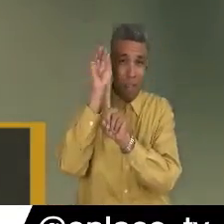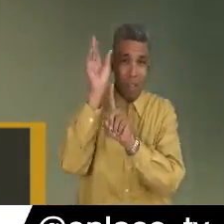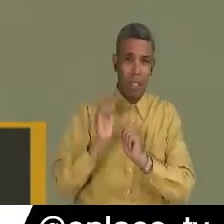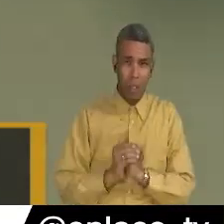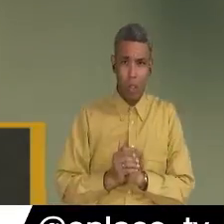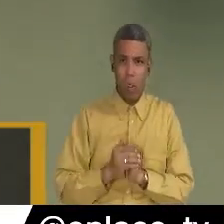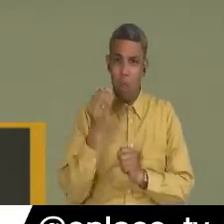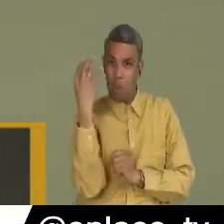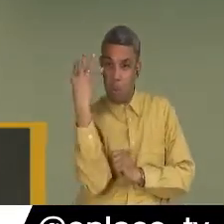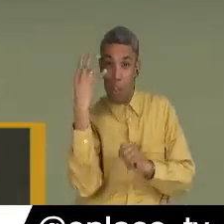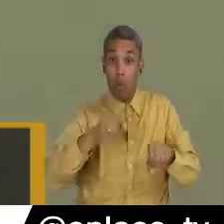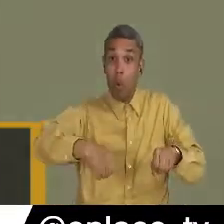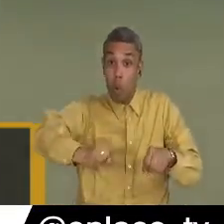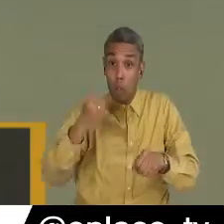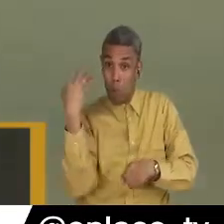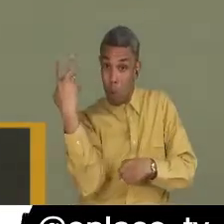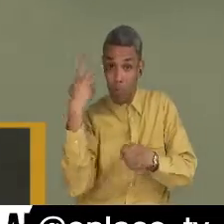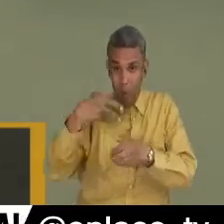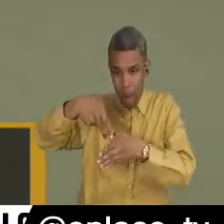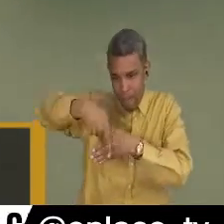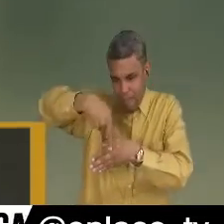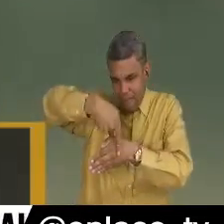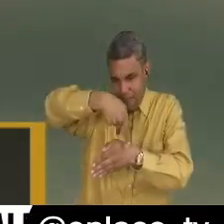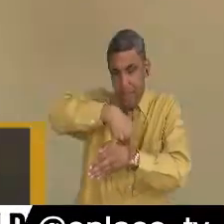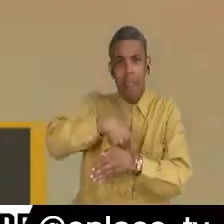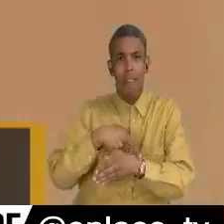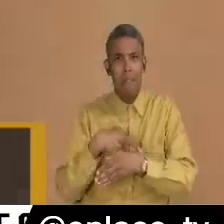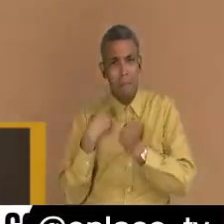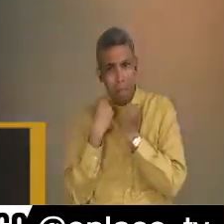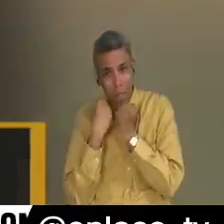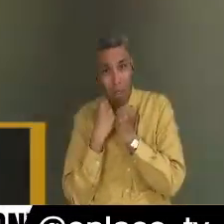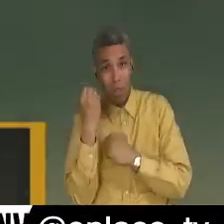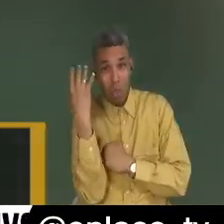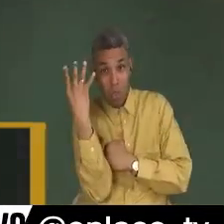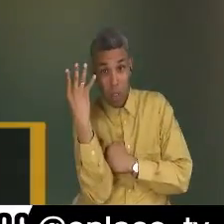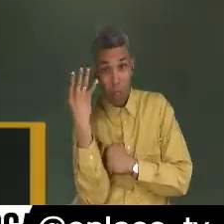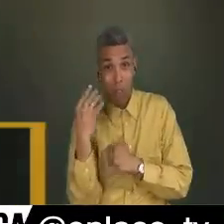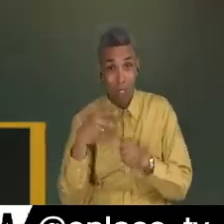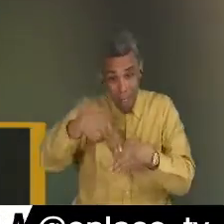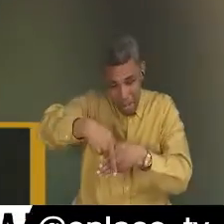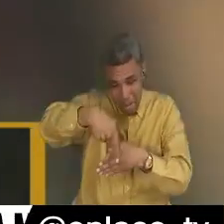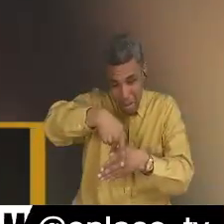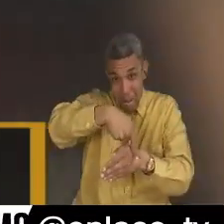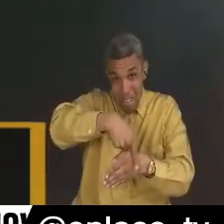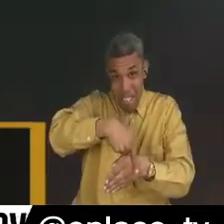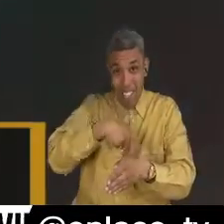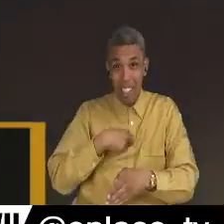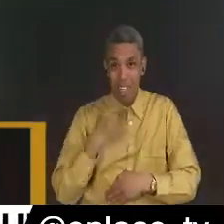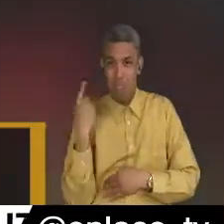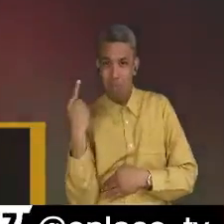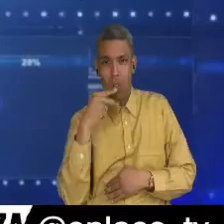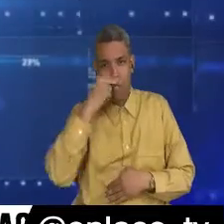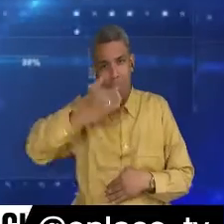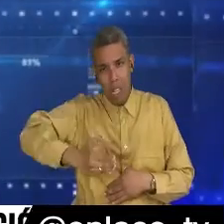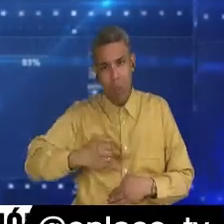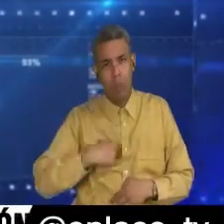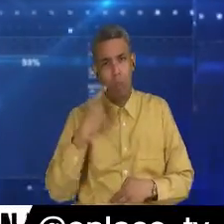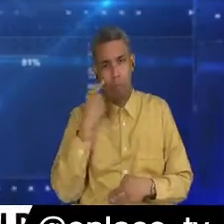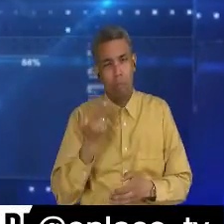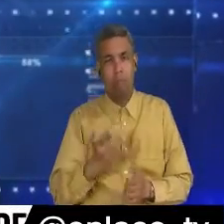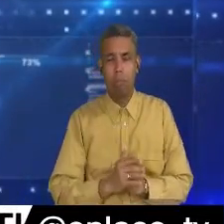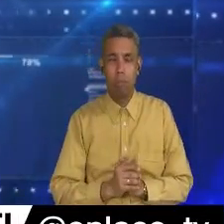este velocípedo. Lo grave del caso es la forma como exponen al menor de edad que hace las veces de capó de esta motocicleta.